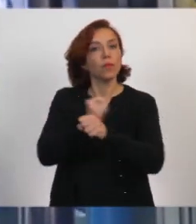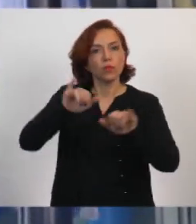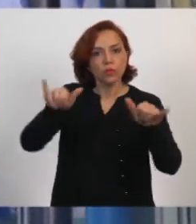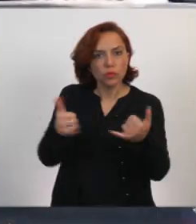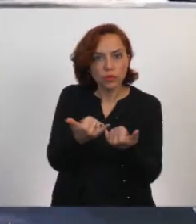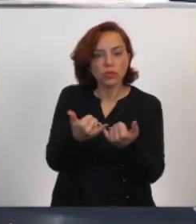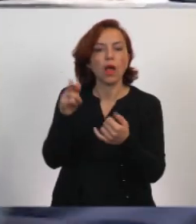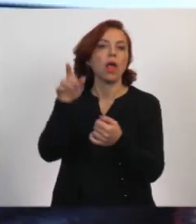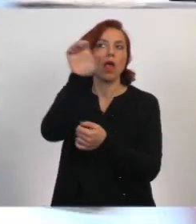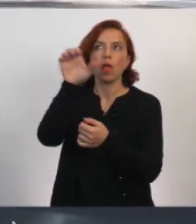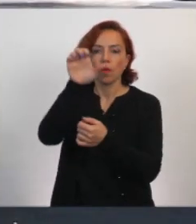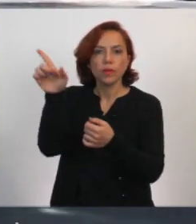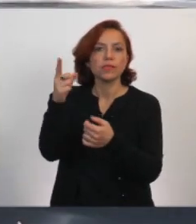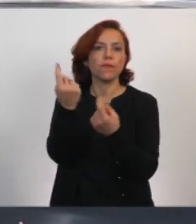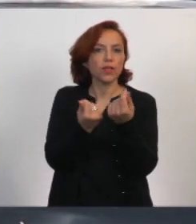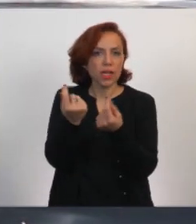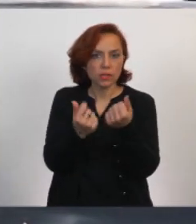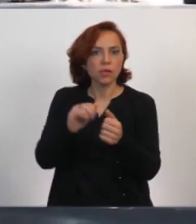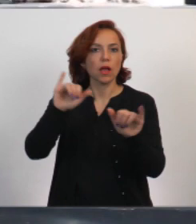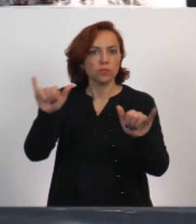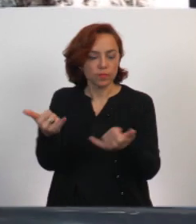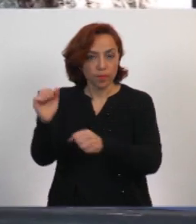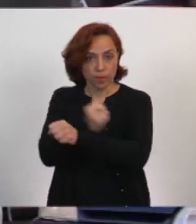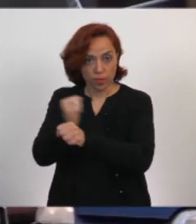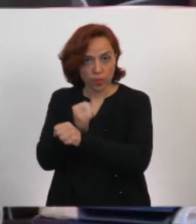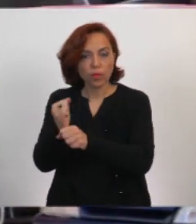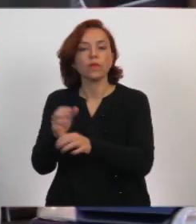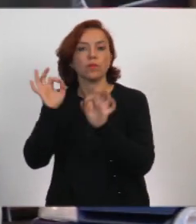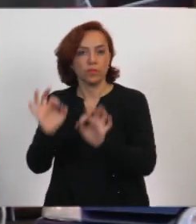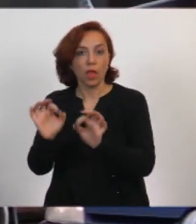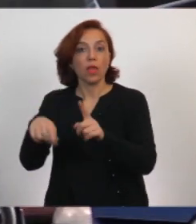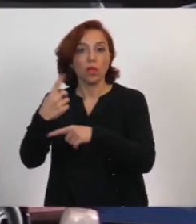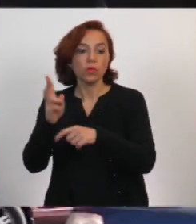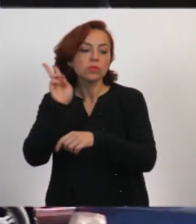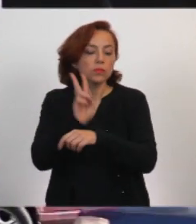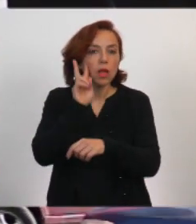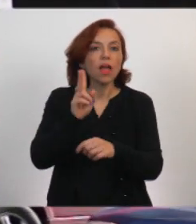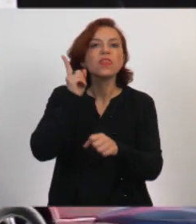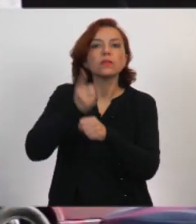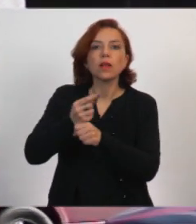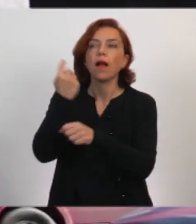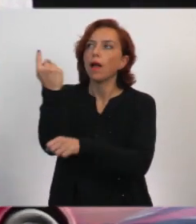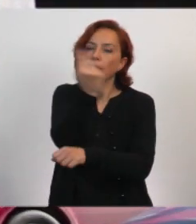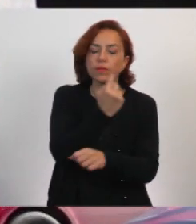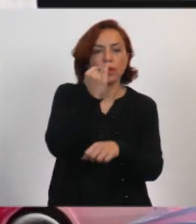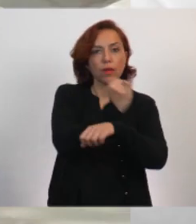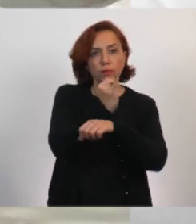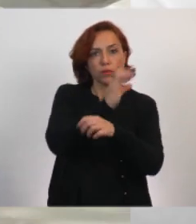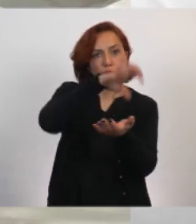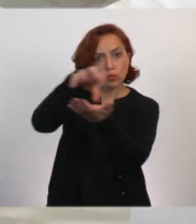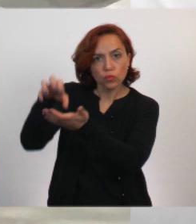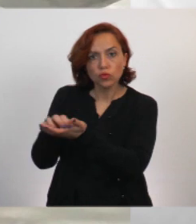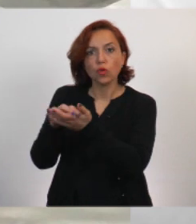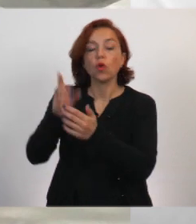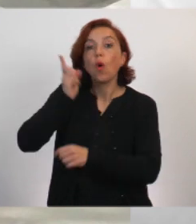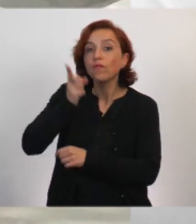instituciones de intermediación financiera, aprobar, recibir y tratar de aprobar ese plan de adecuación, o sea que las instituciones tienen la obligación